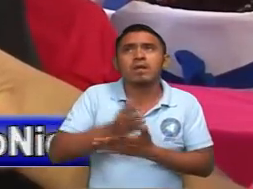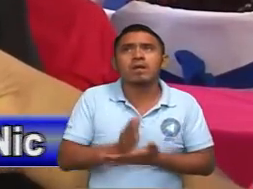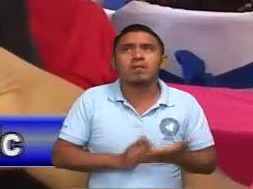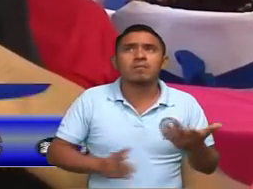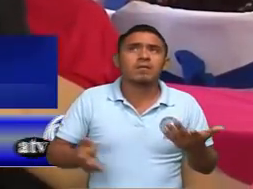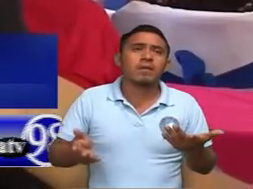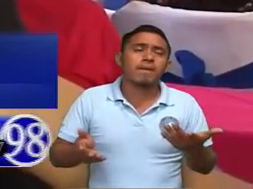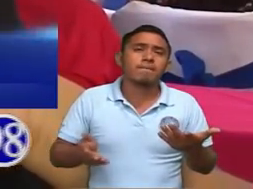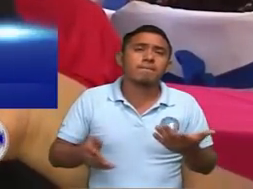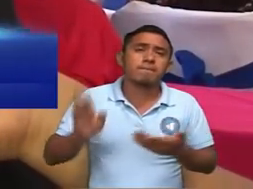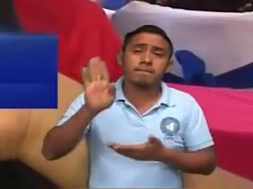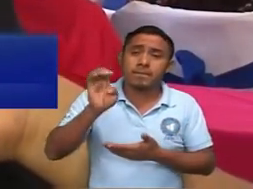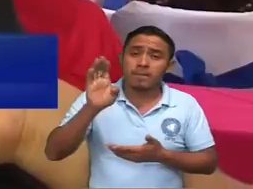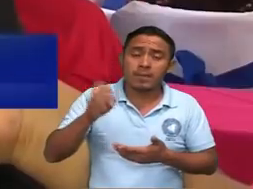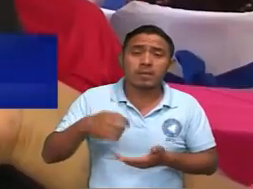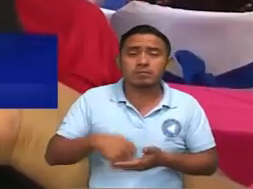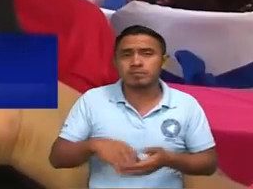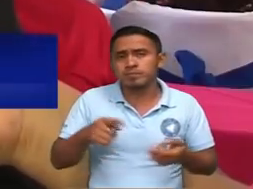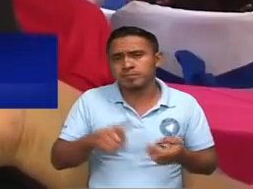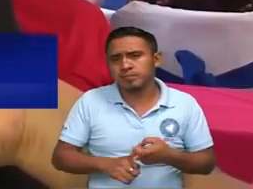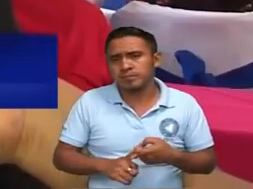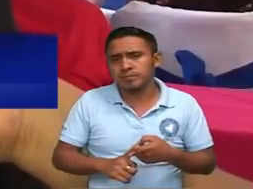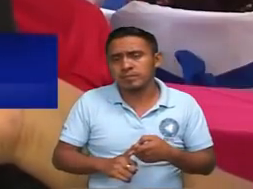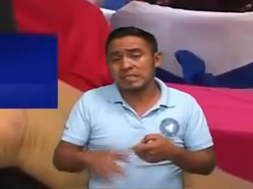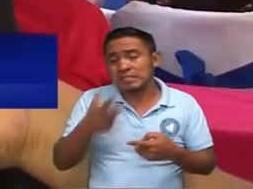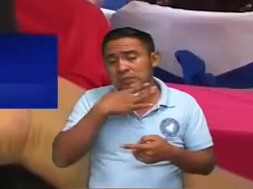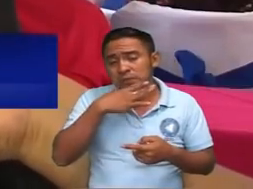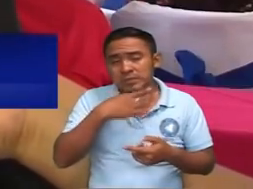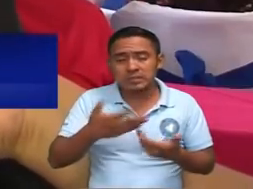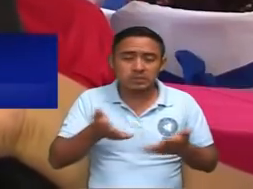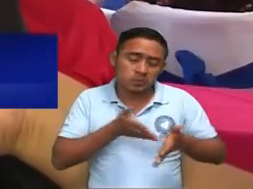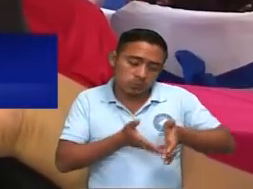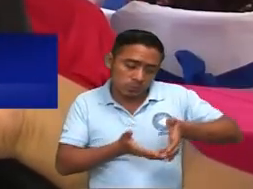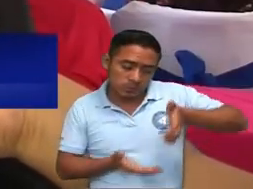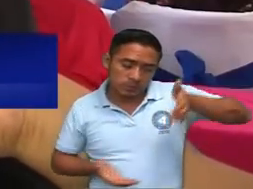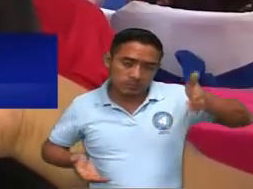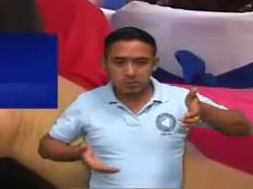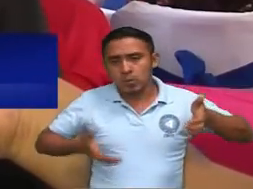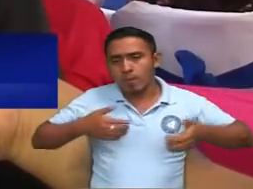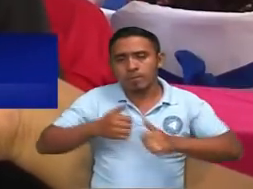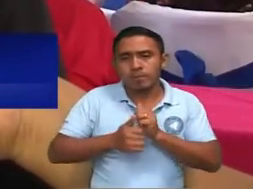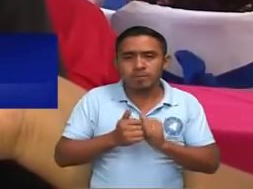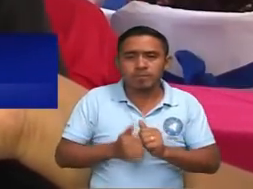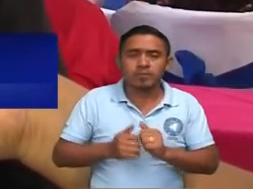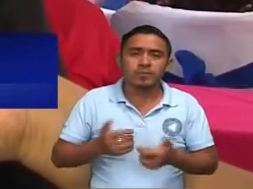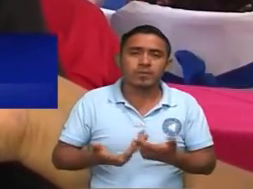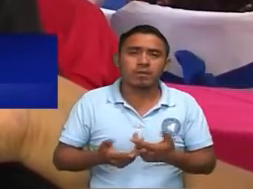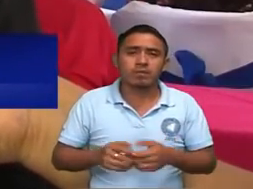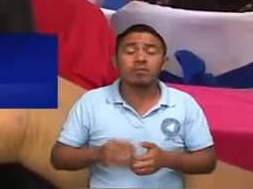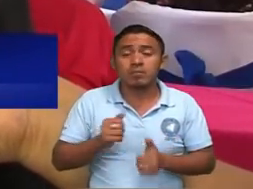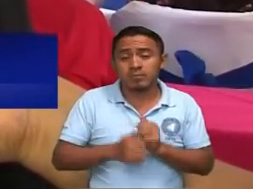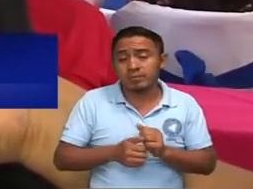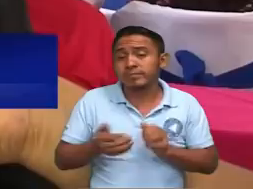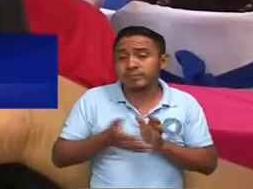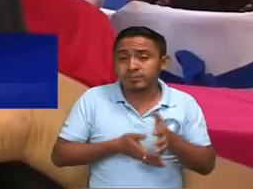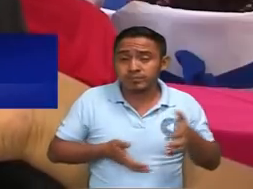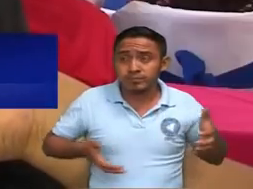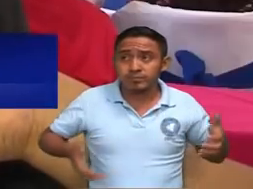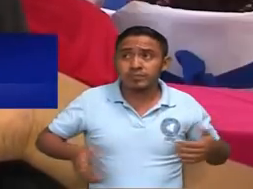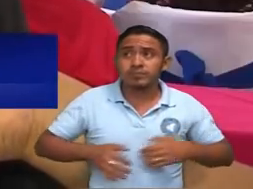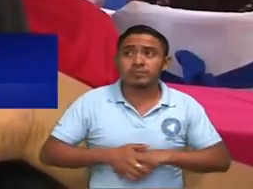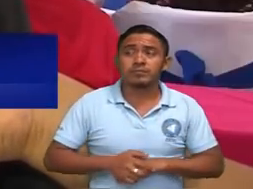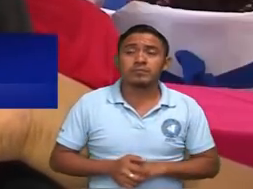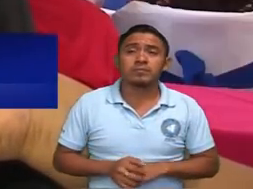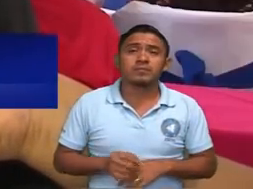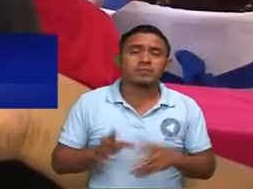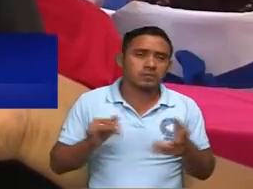que pueden, por principio de cuenta, crecer mal, no van a crecer igual, van a tener trastornos del crecimiento, pueden tener